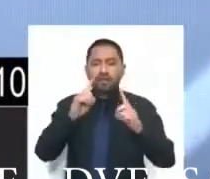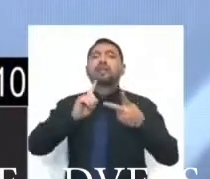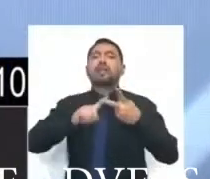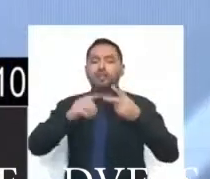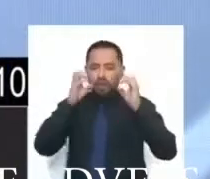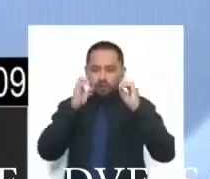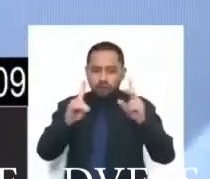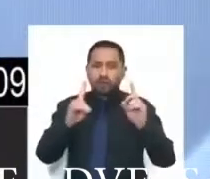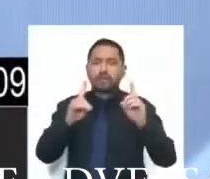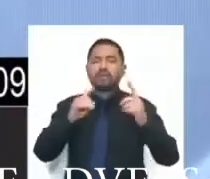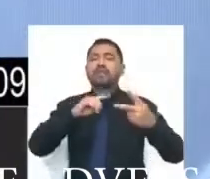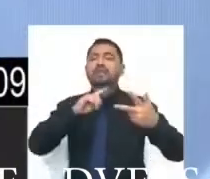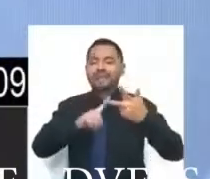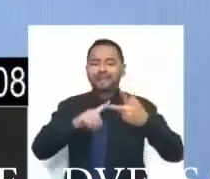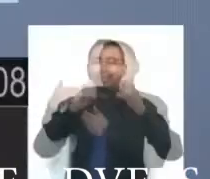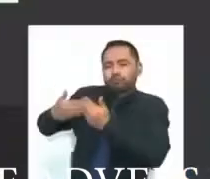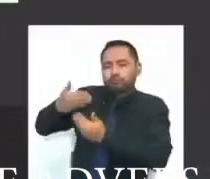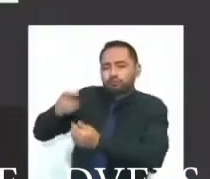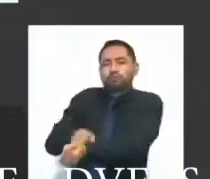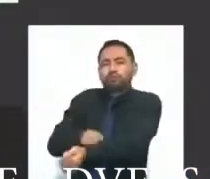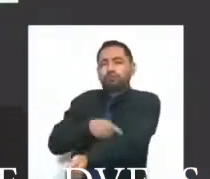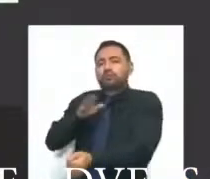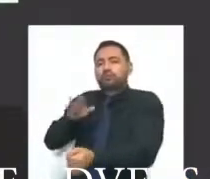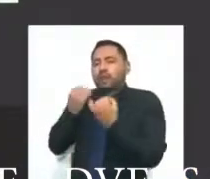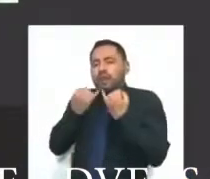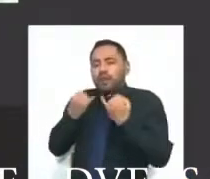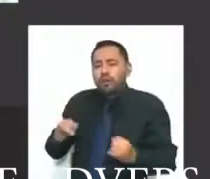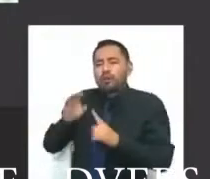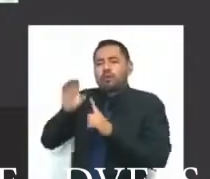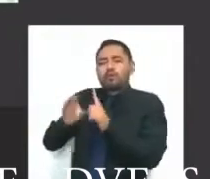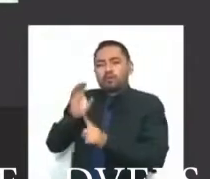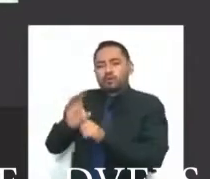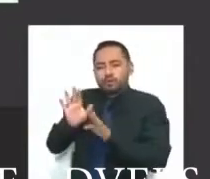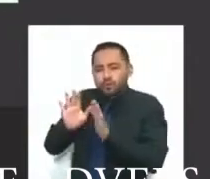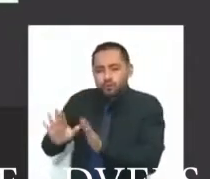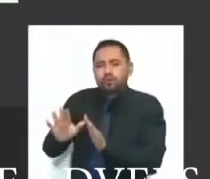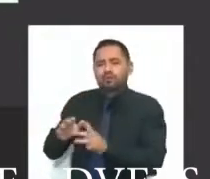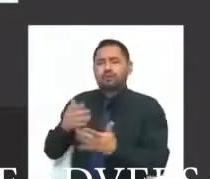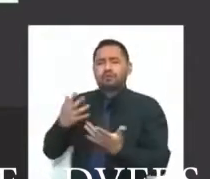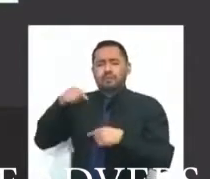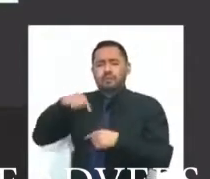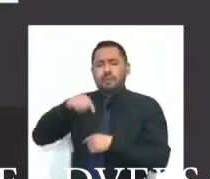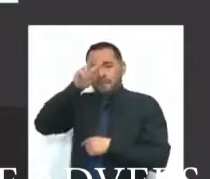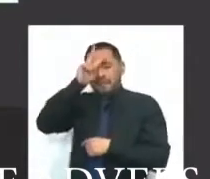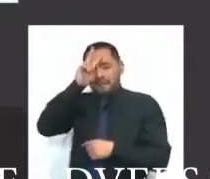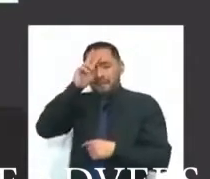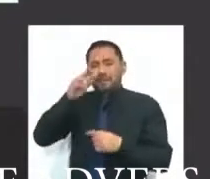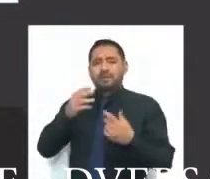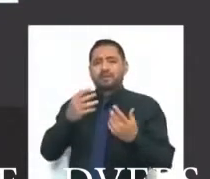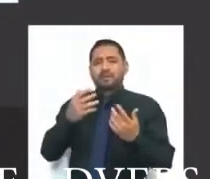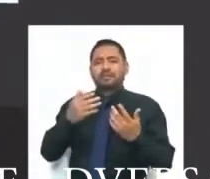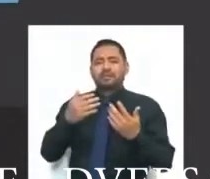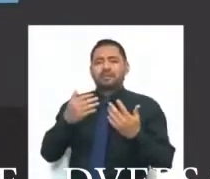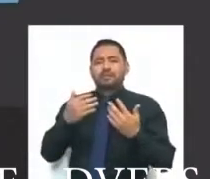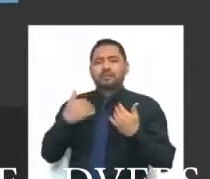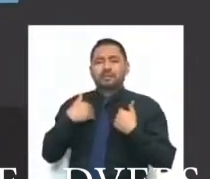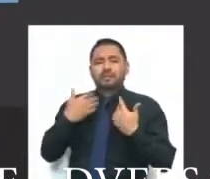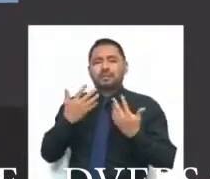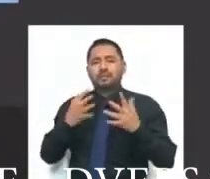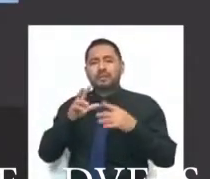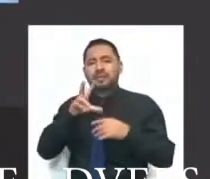la educación, tercero la educación. Los idiomas, su cultura. El Perú tiene 32, tiene